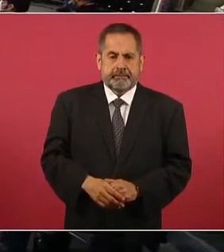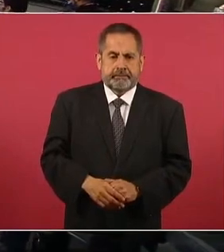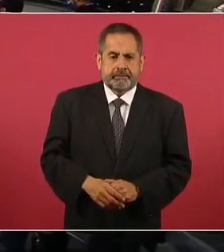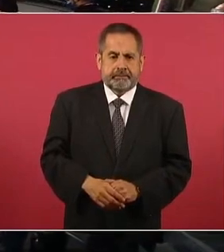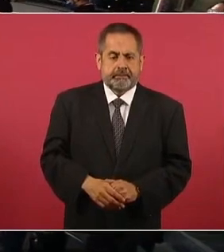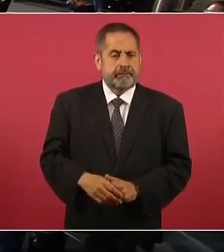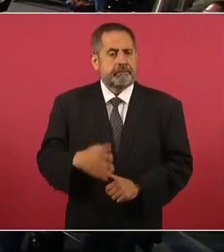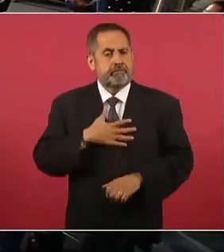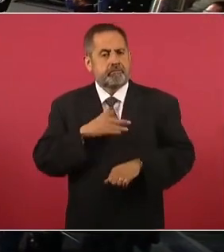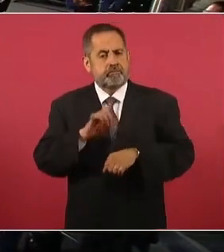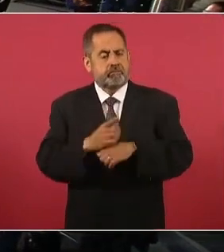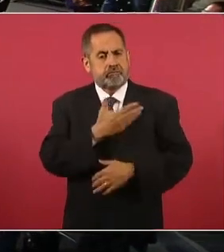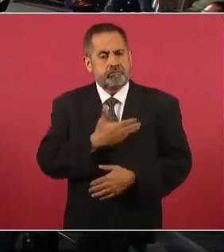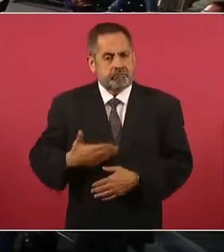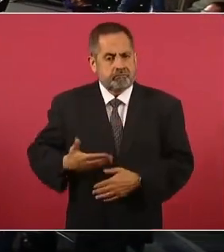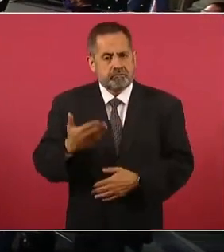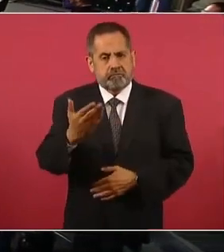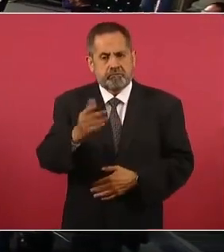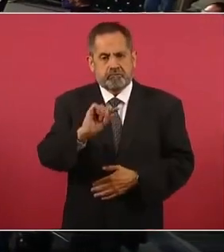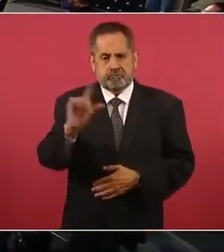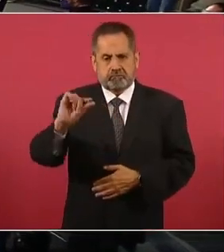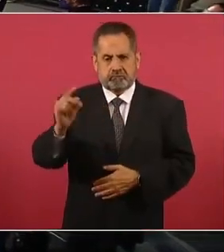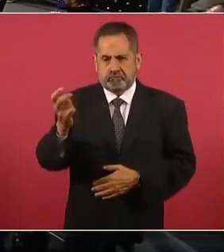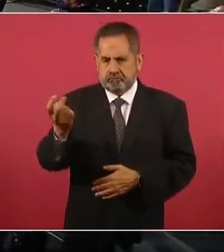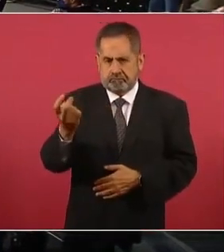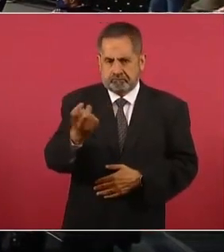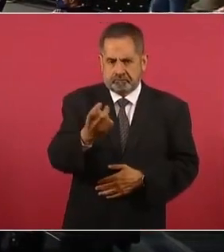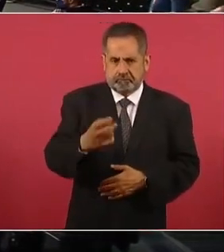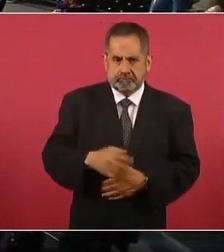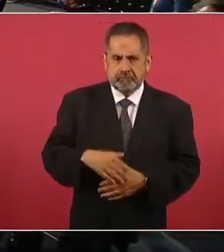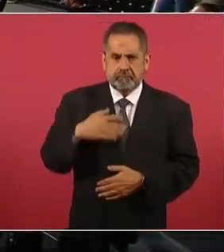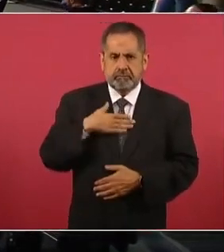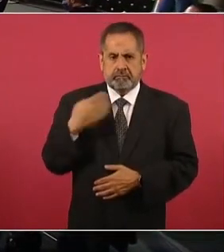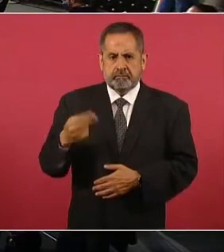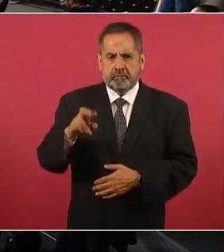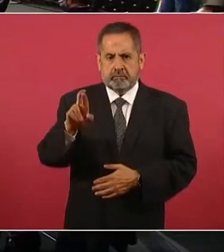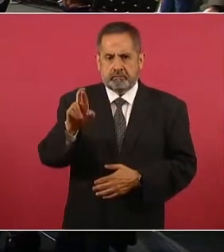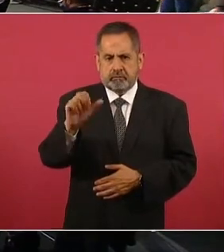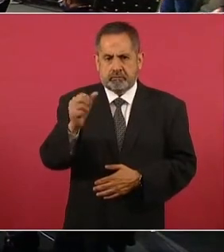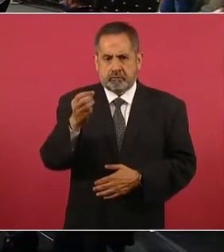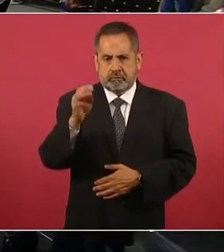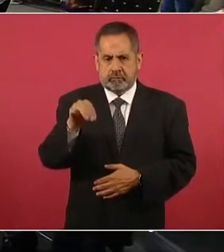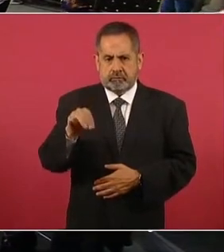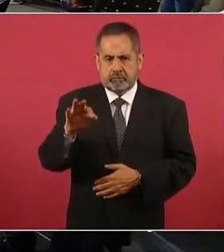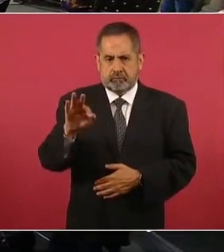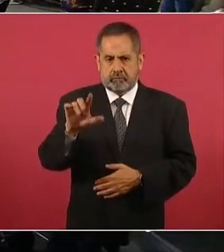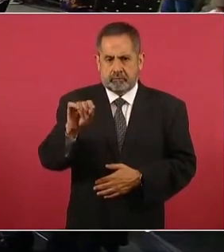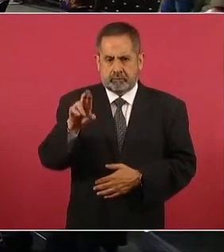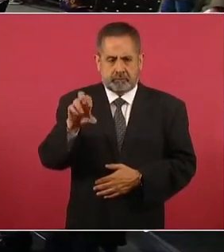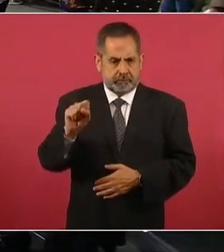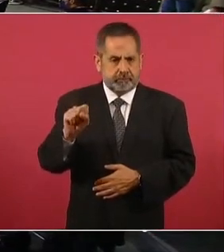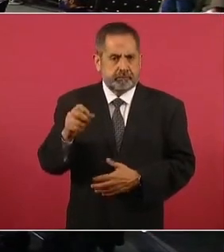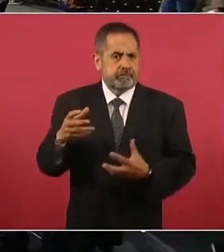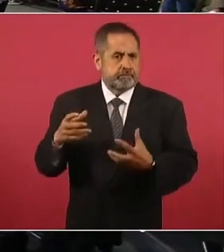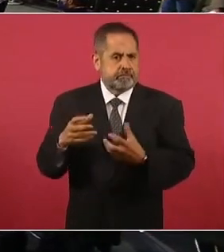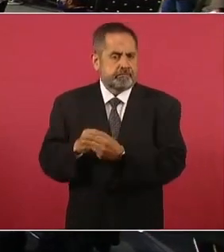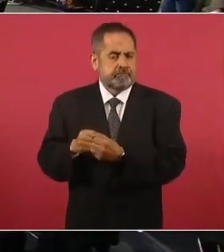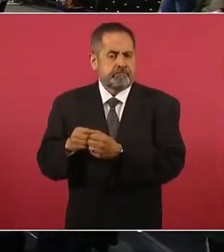Perdón, muy buenos días, presidente y funcionarios que lo acompañan. Ramón Flores del Centinela Informa de